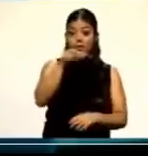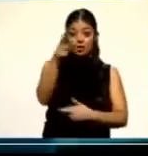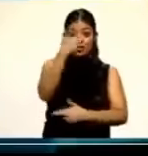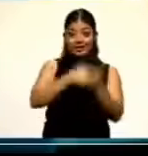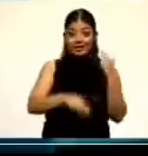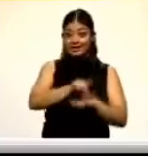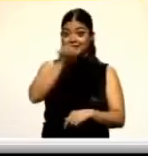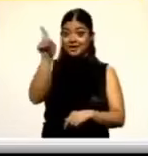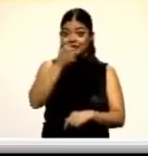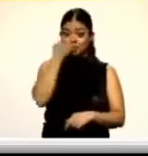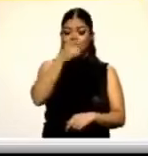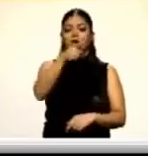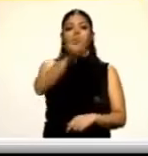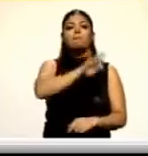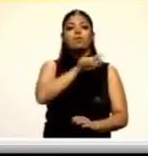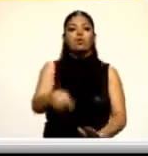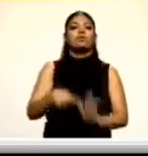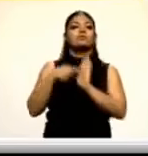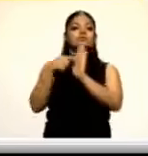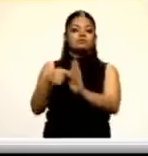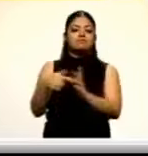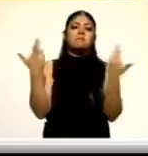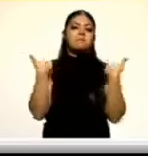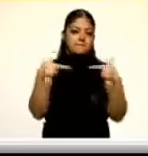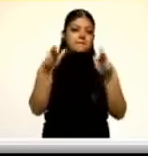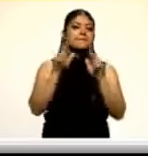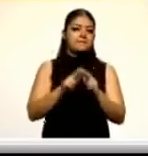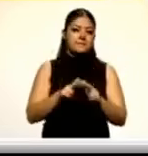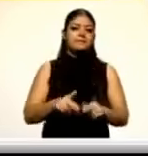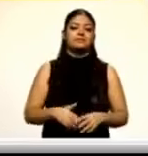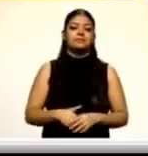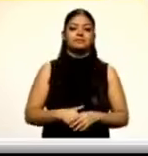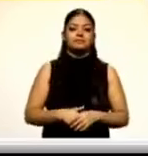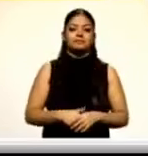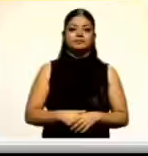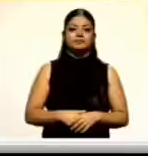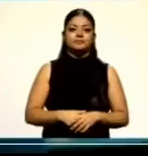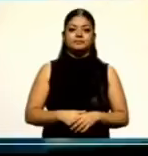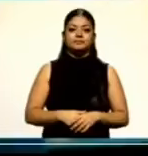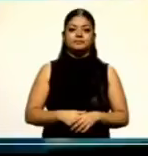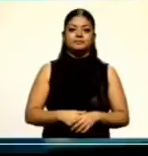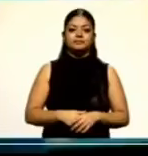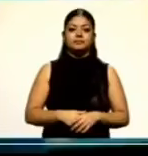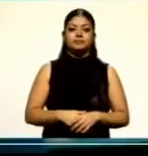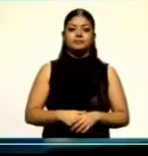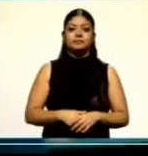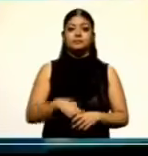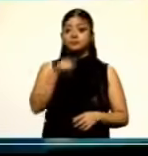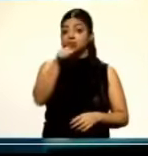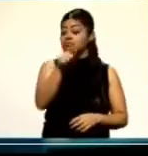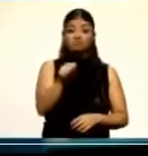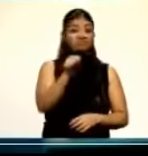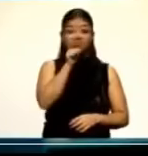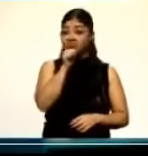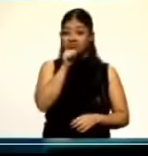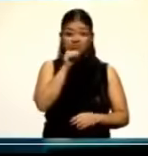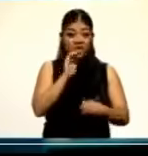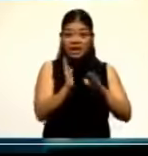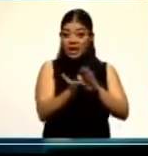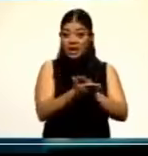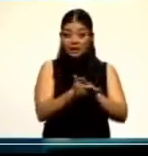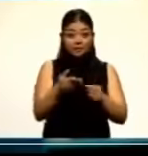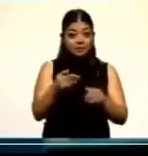escuela se los enseñes a tu maestra o maestro. Si tú aún no cuentas con tu carpeta